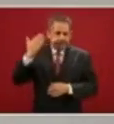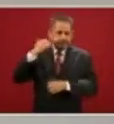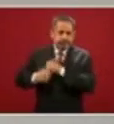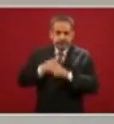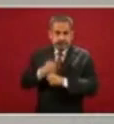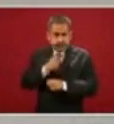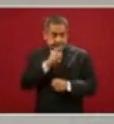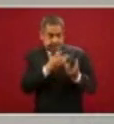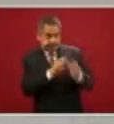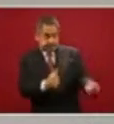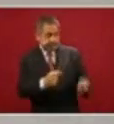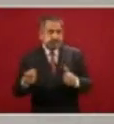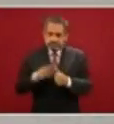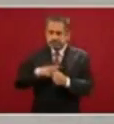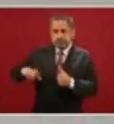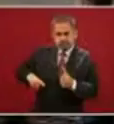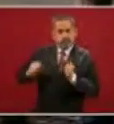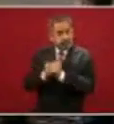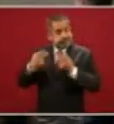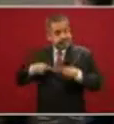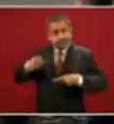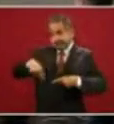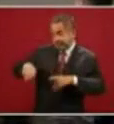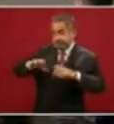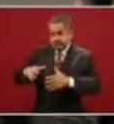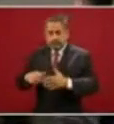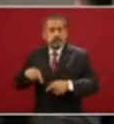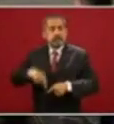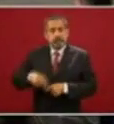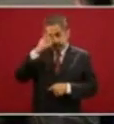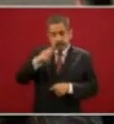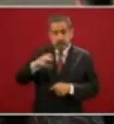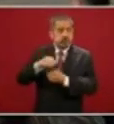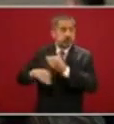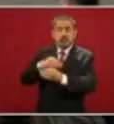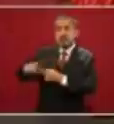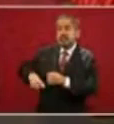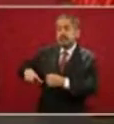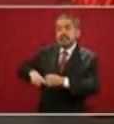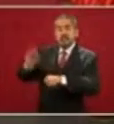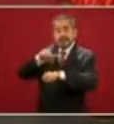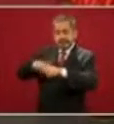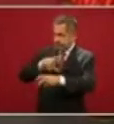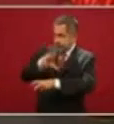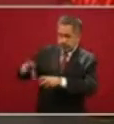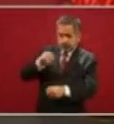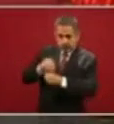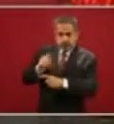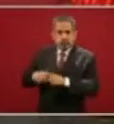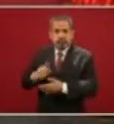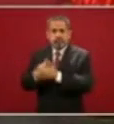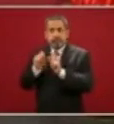una respuesta efectiva. En México está involucrado todo el gobierno federal, todo, desde